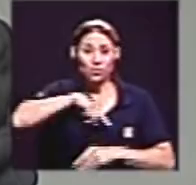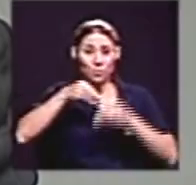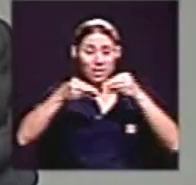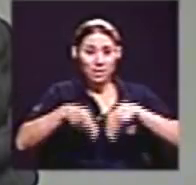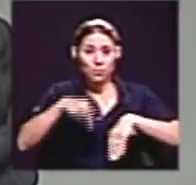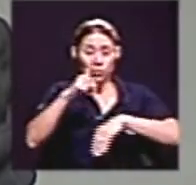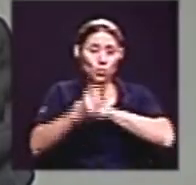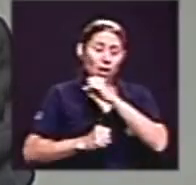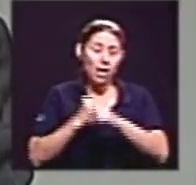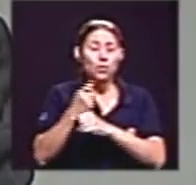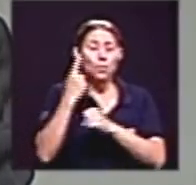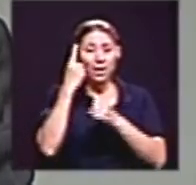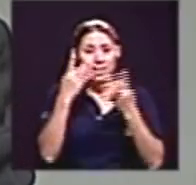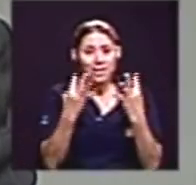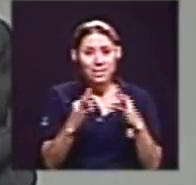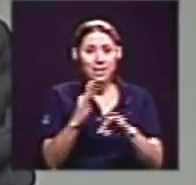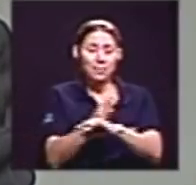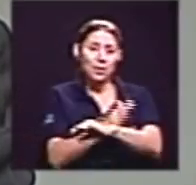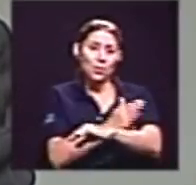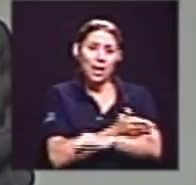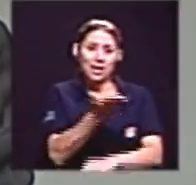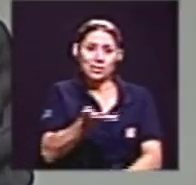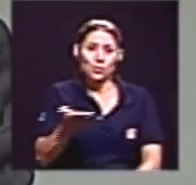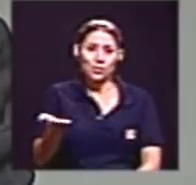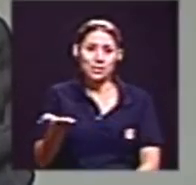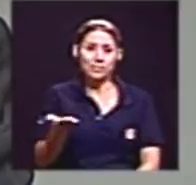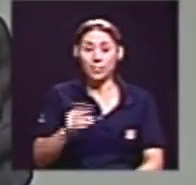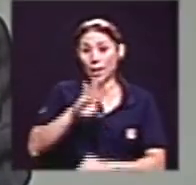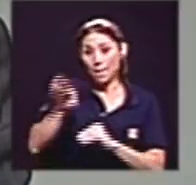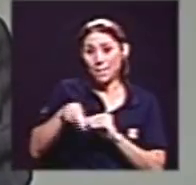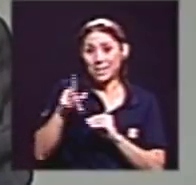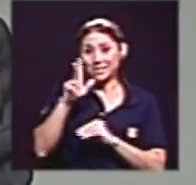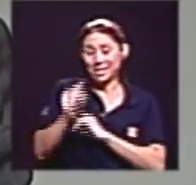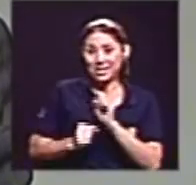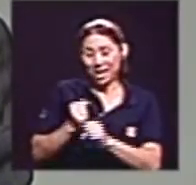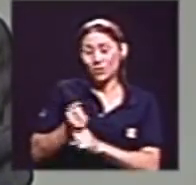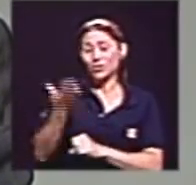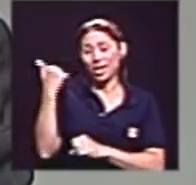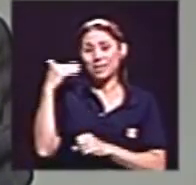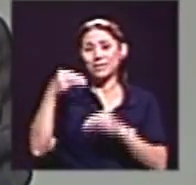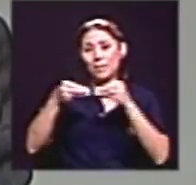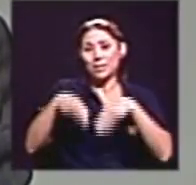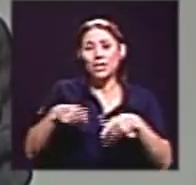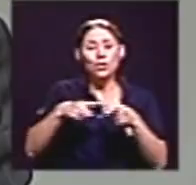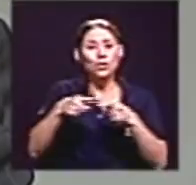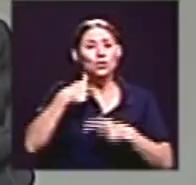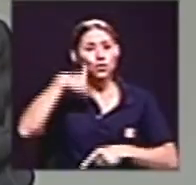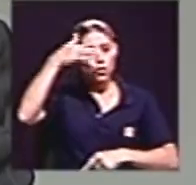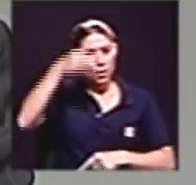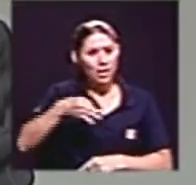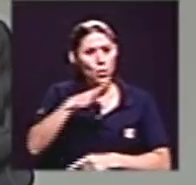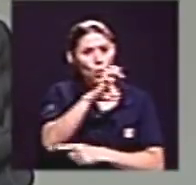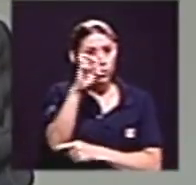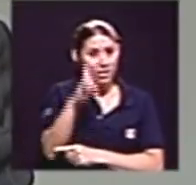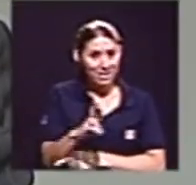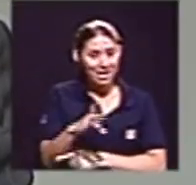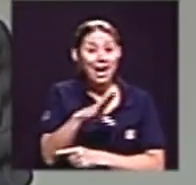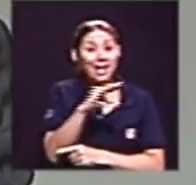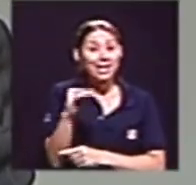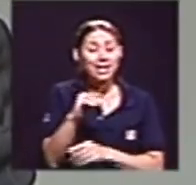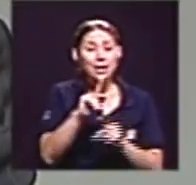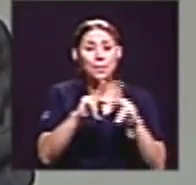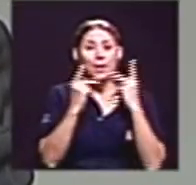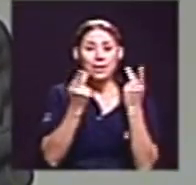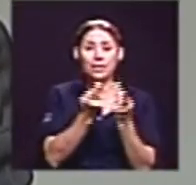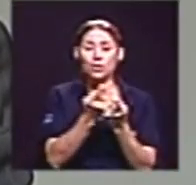habían perdido antes. Bueno, más lo que se había perdido anteriormente. Entonces, sí, yo creo que Costa Rica, y uno esperaría que los partidos políticos,